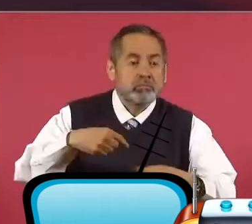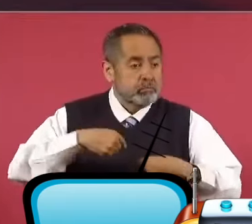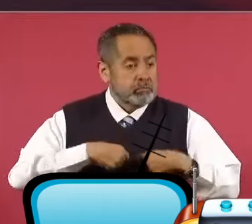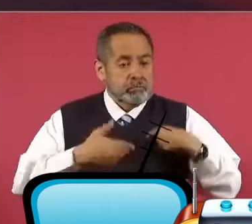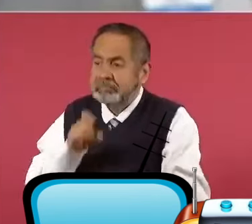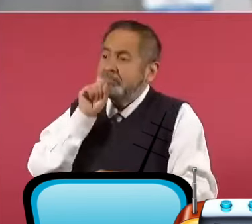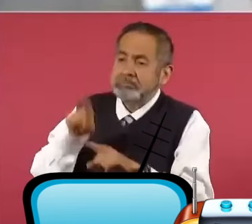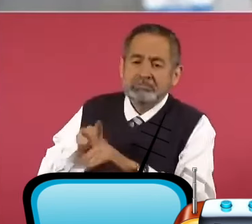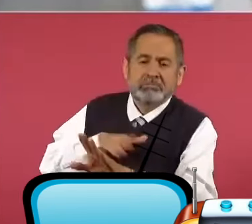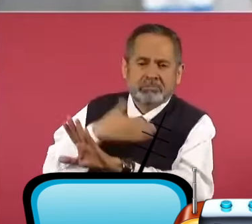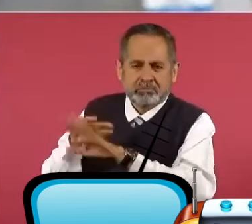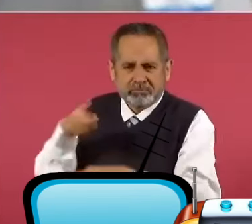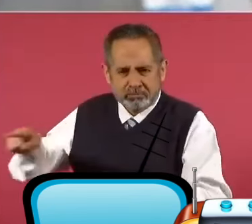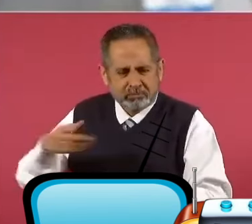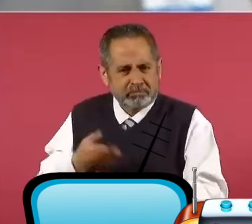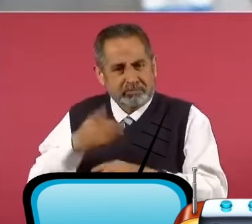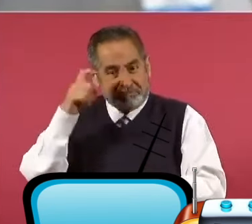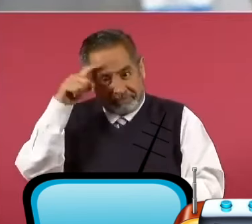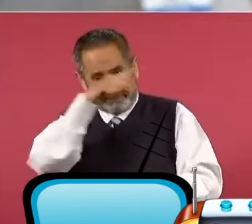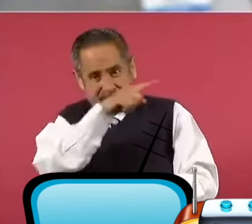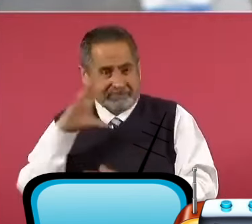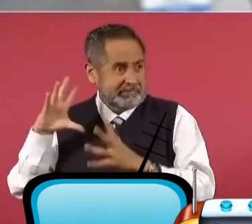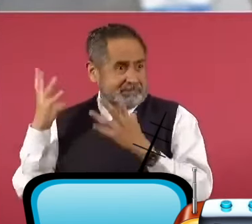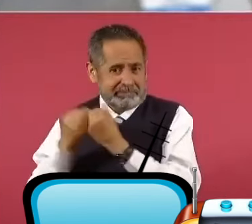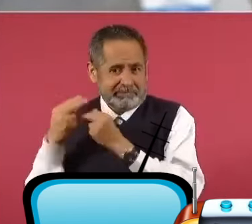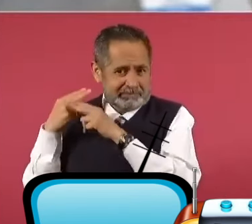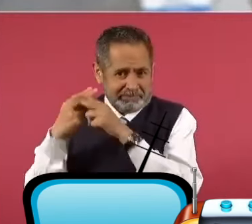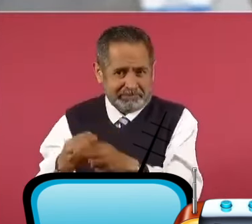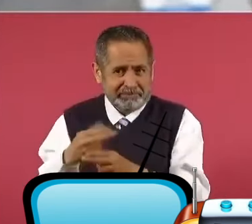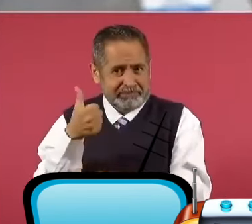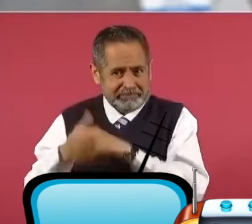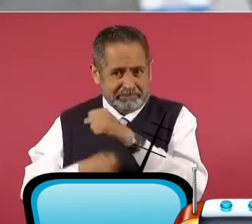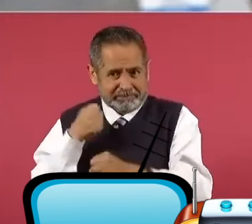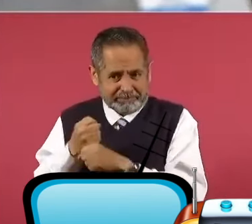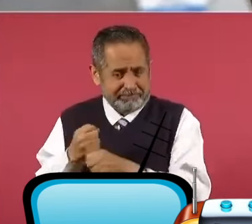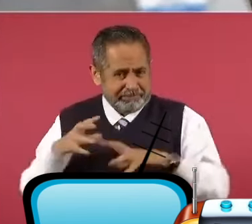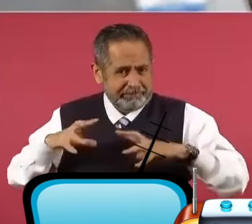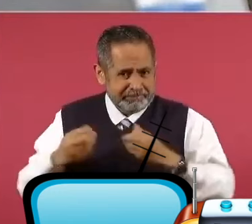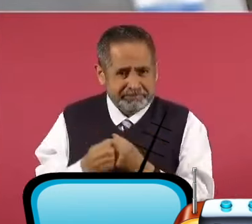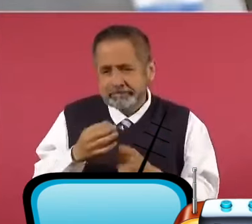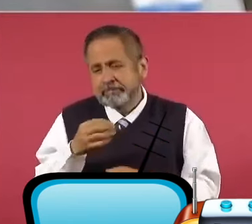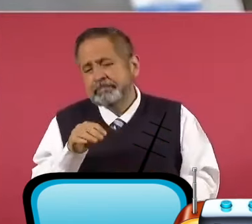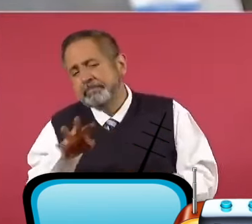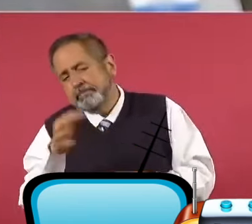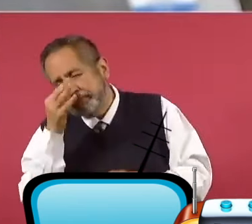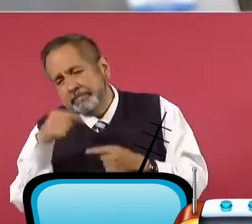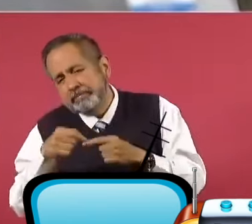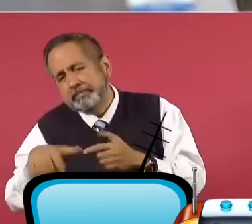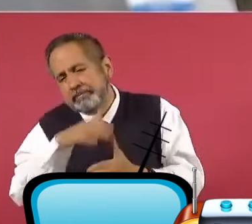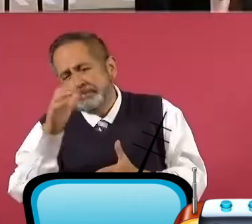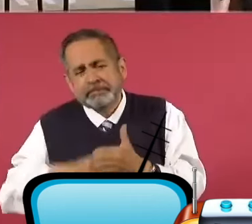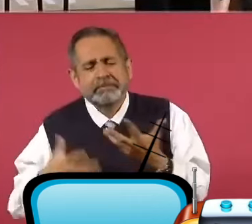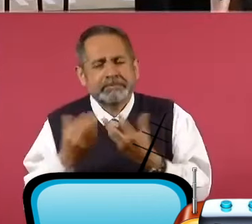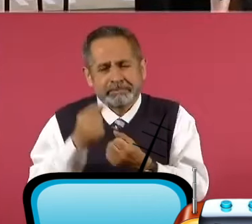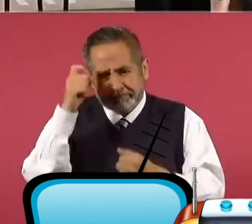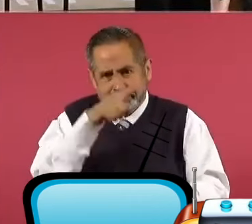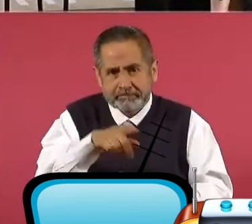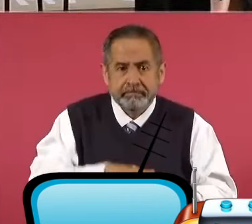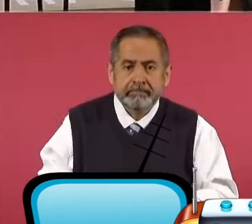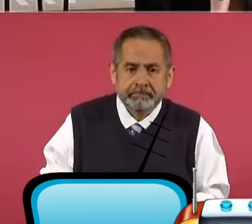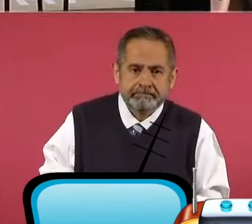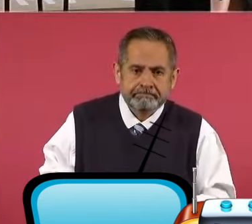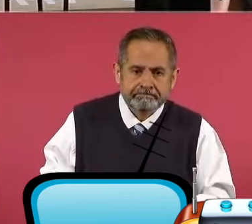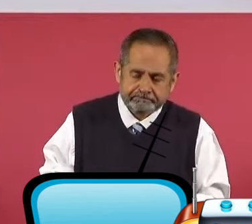que decidieron, por una amplia mayoría, continuar por el mismo camino. Pero